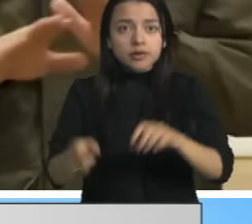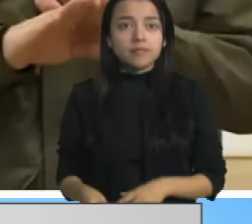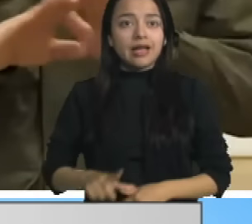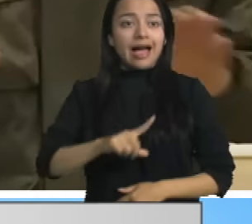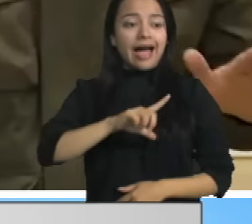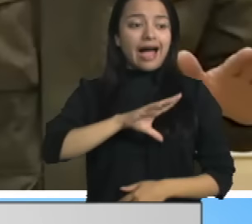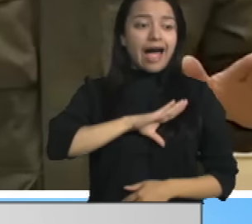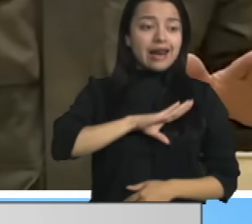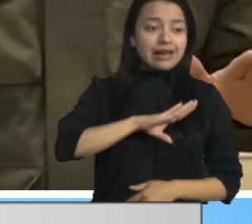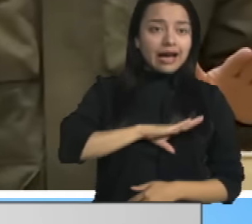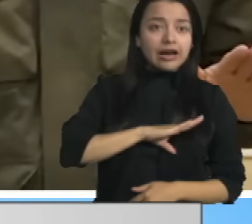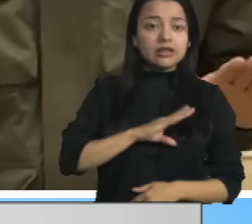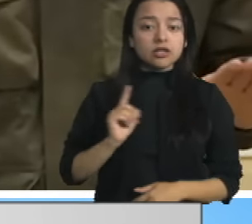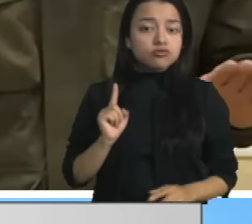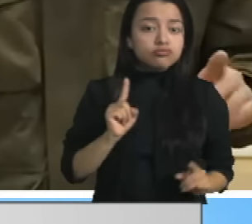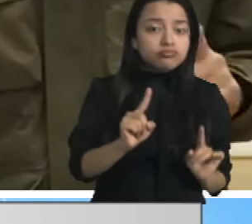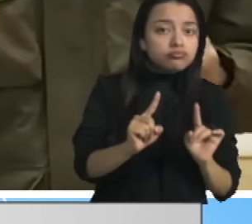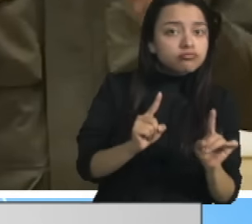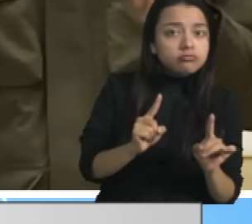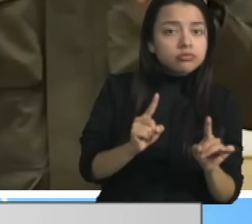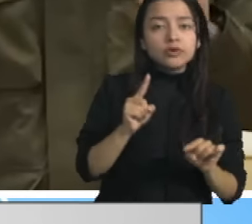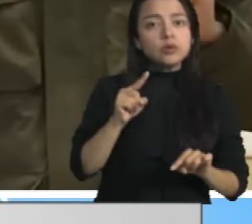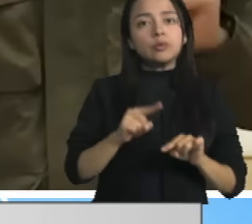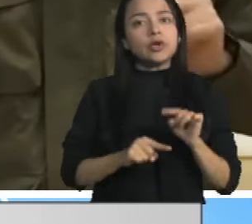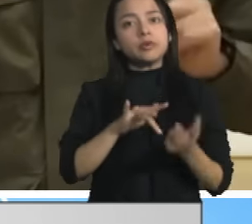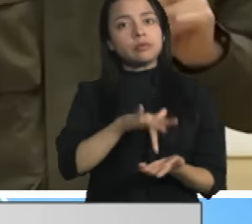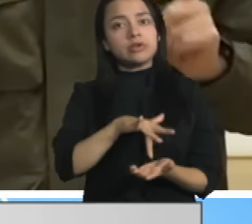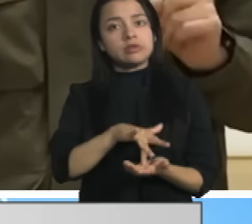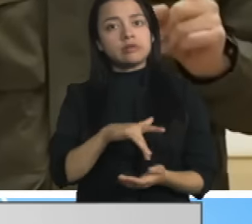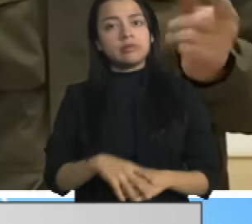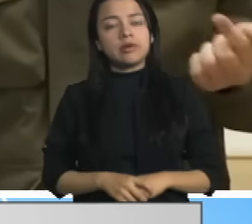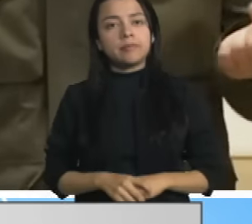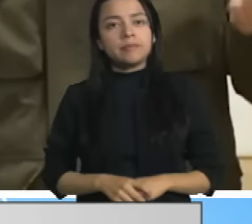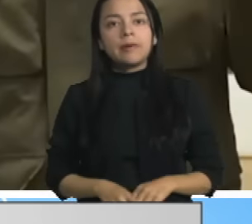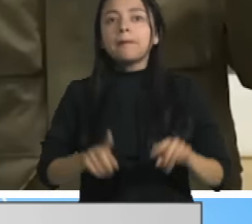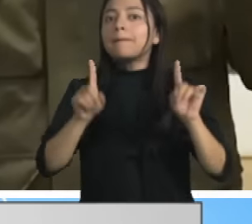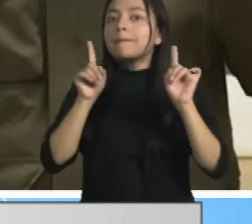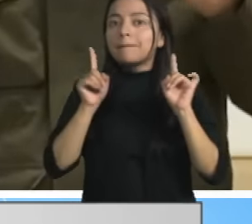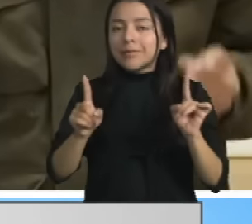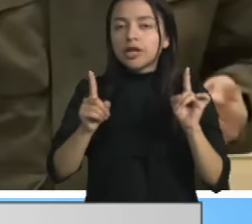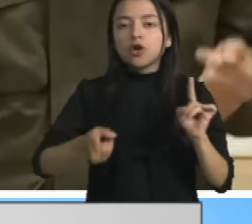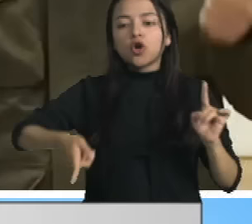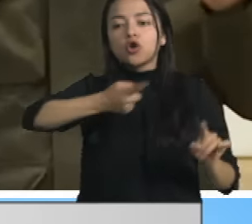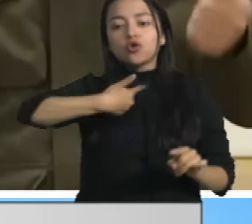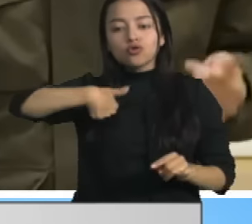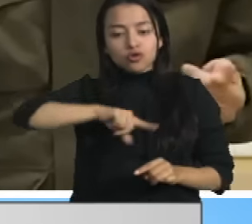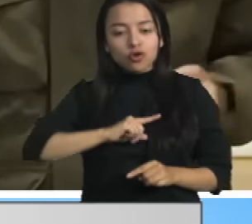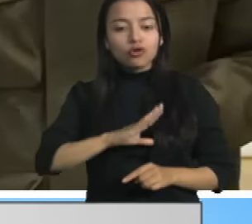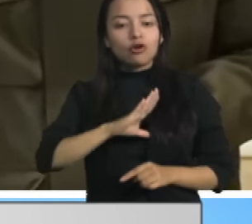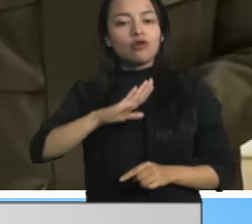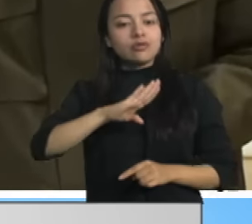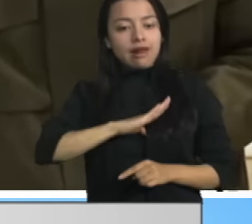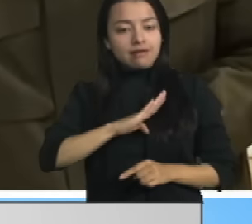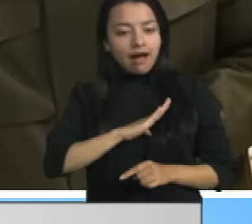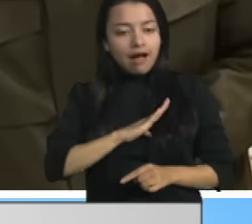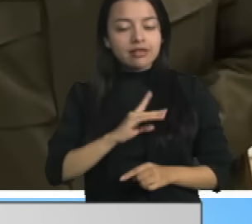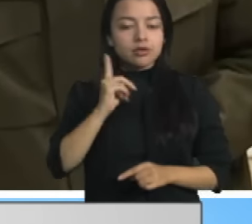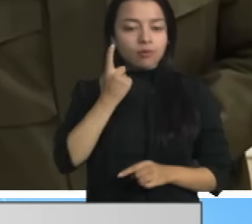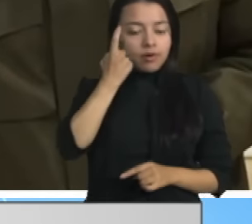gobernadores no estamos convocados en este momento. Sin embargo, los efectos de este paro nacional los estamos sufriendo alcaldes y gobernadores y la